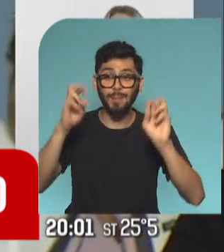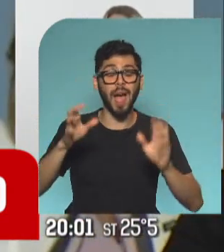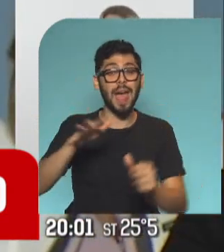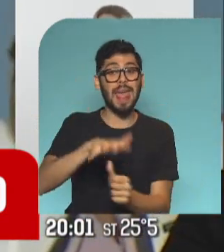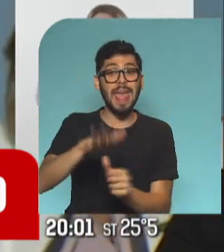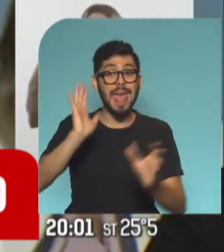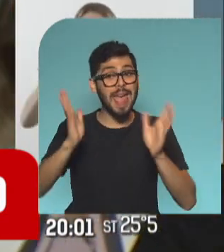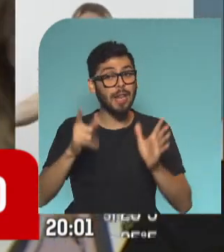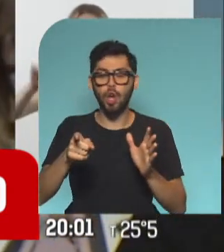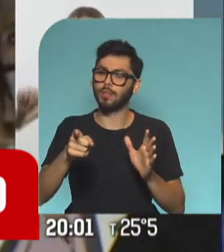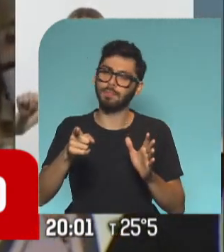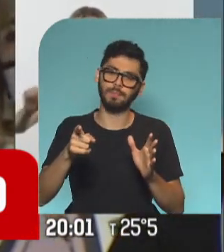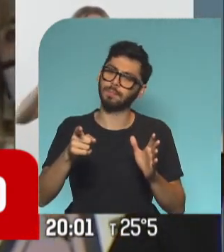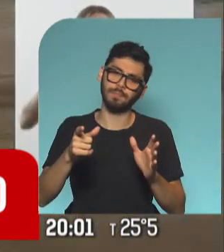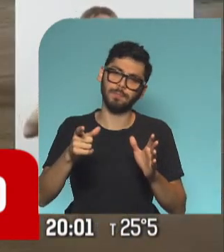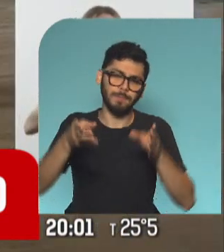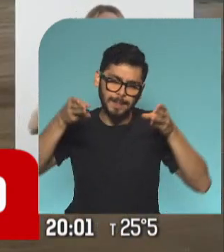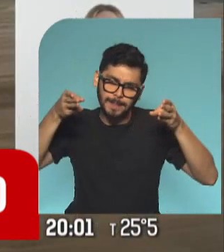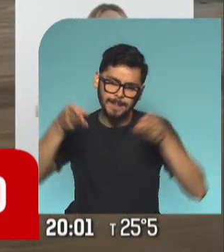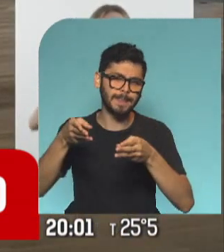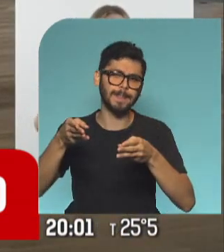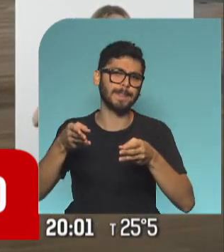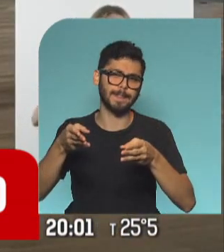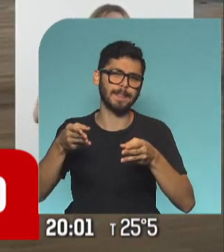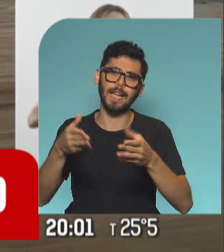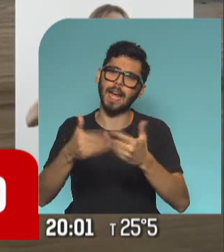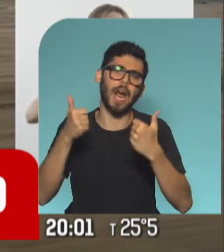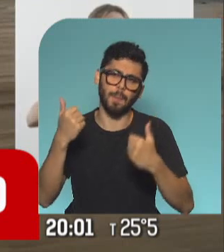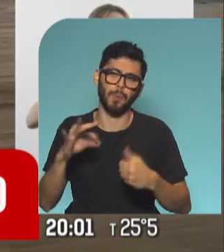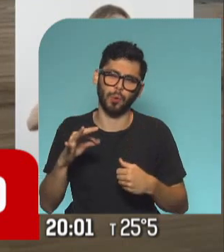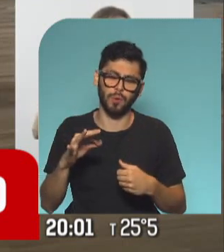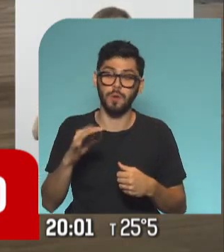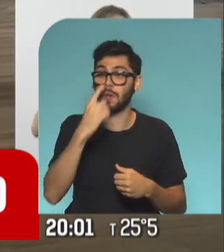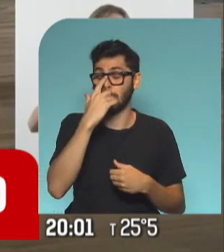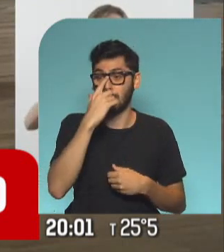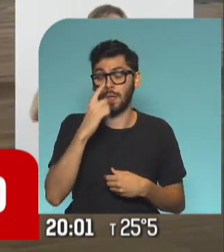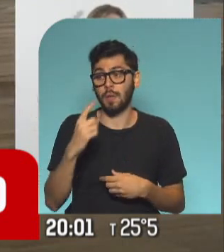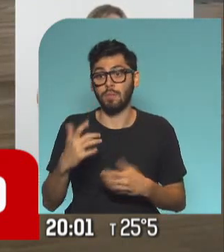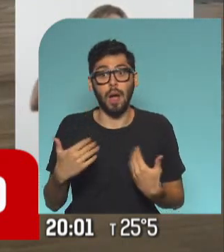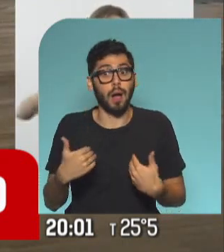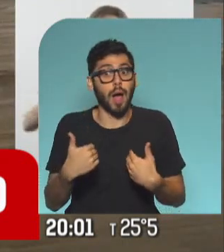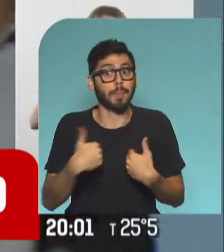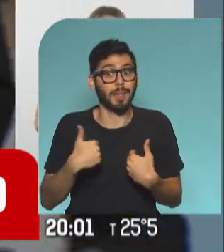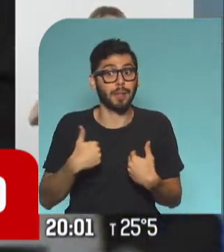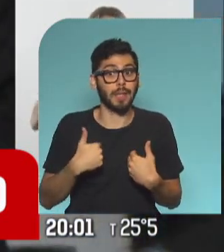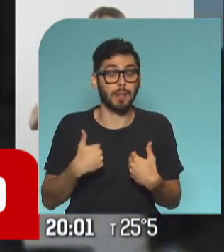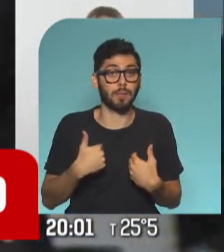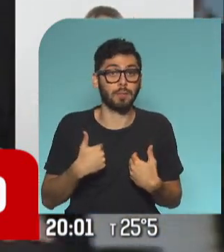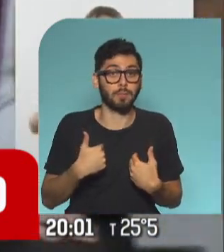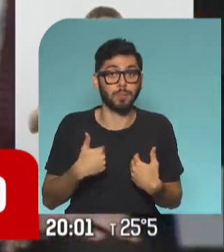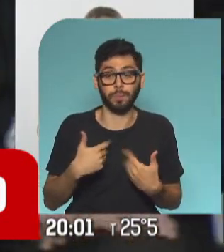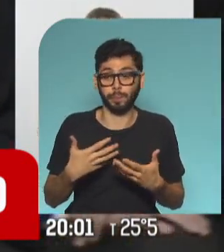género con todo lo que está pasando y a nosotros que a mí en mi caso que me toca representar al